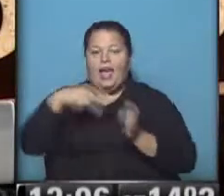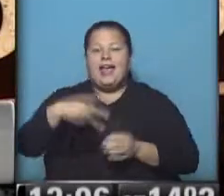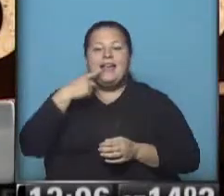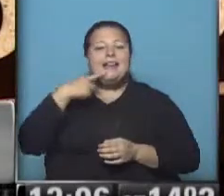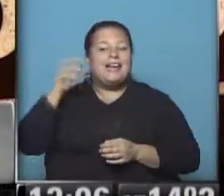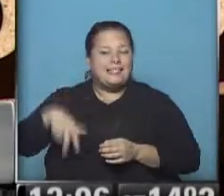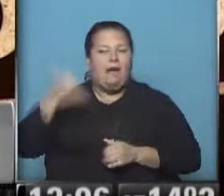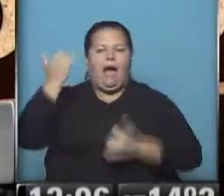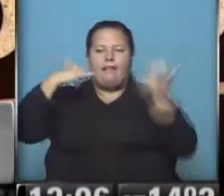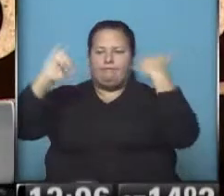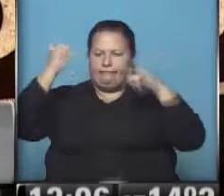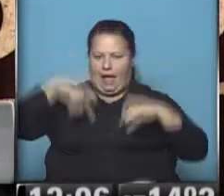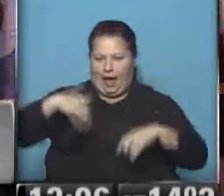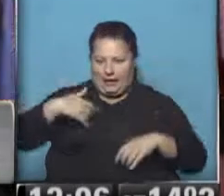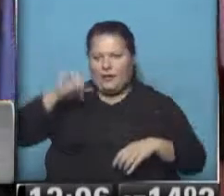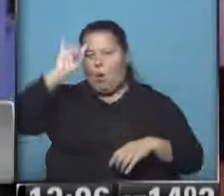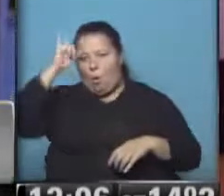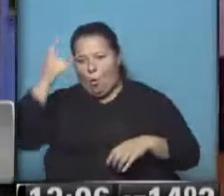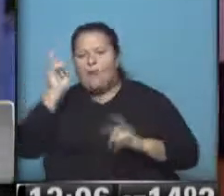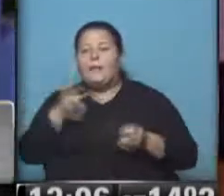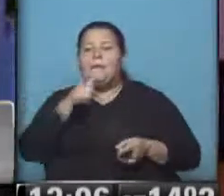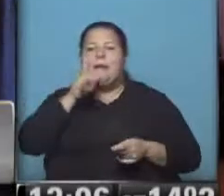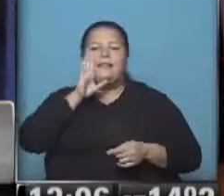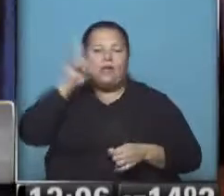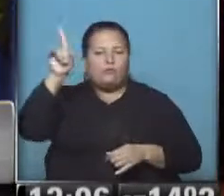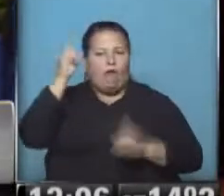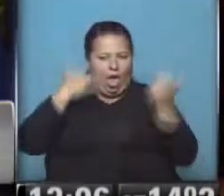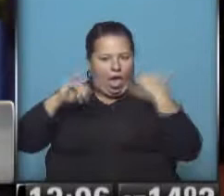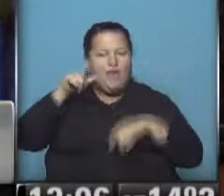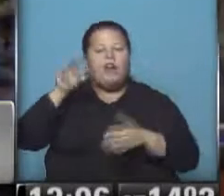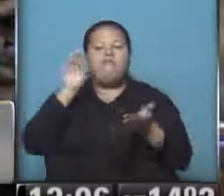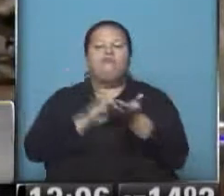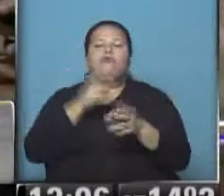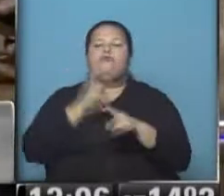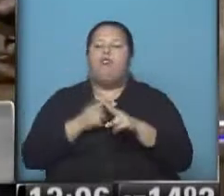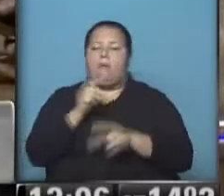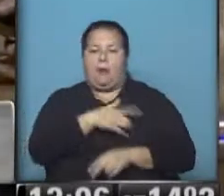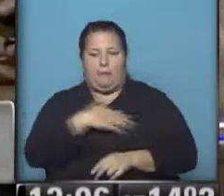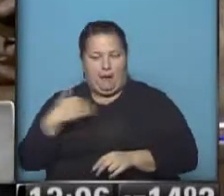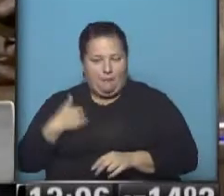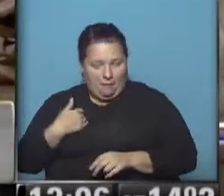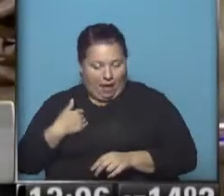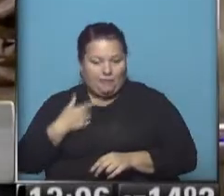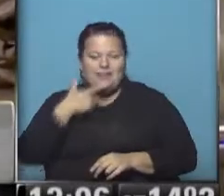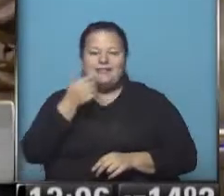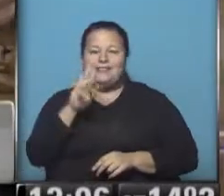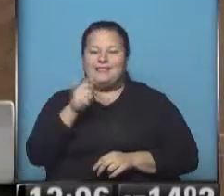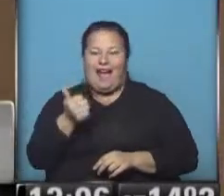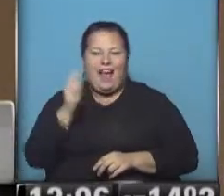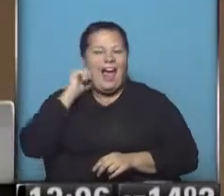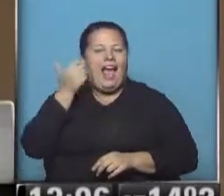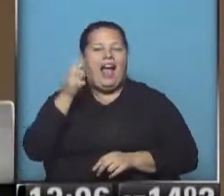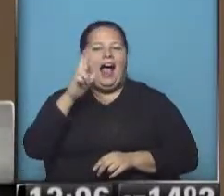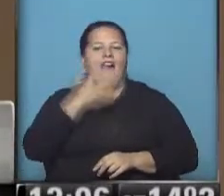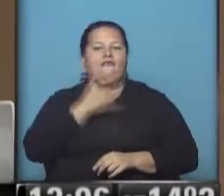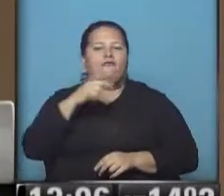tenía inversiones en nuestro país, en Uruguay y al parecer también en los Estados Unidos, y que estaban a nombre de su madre, Sara Garfunkel, y